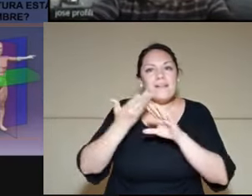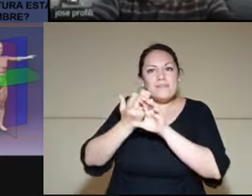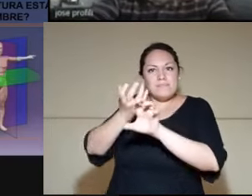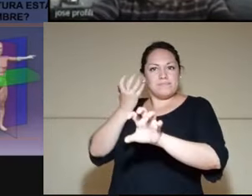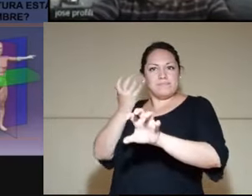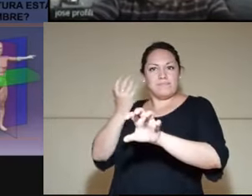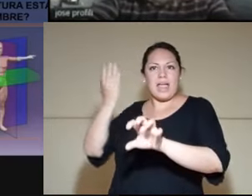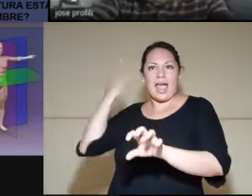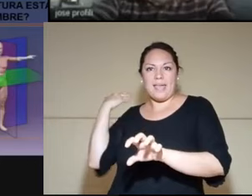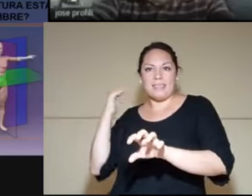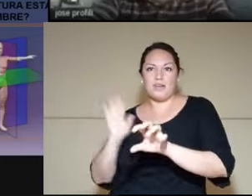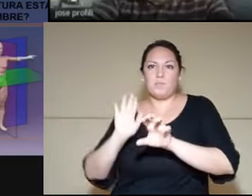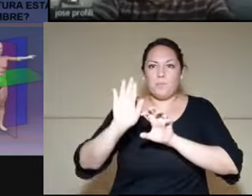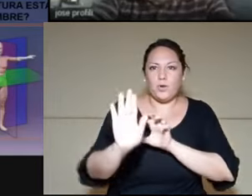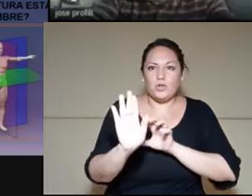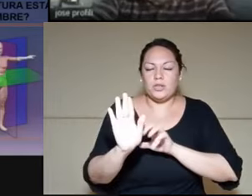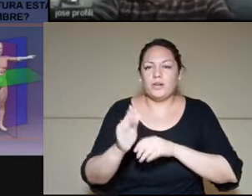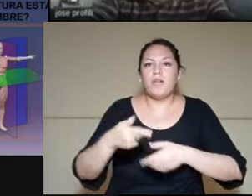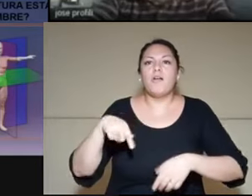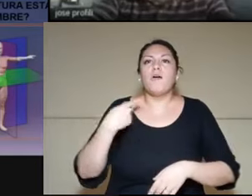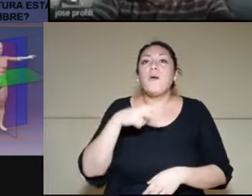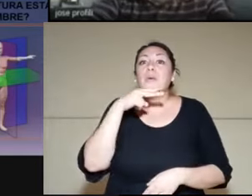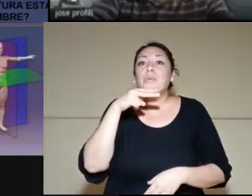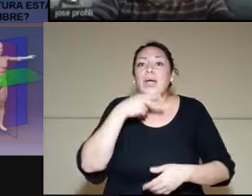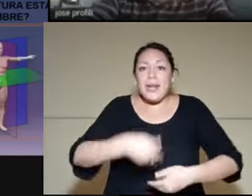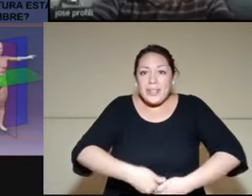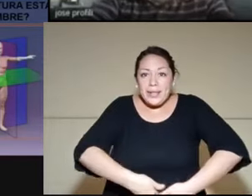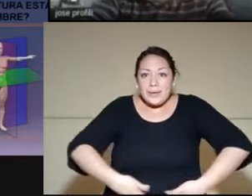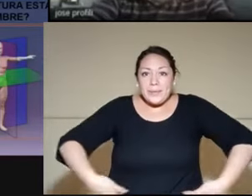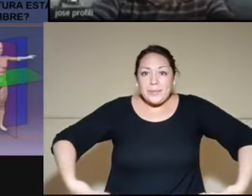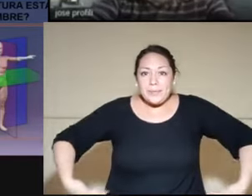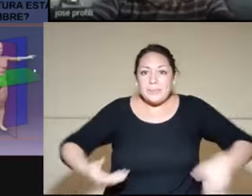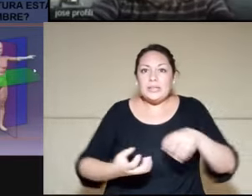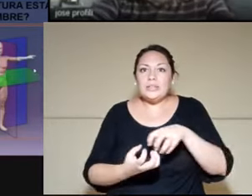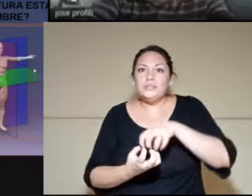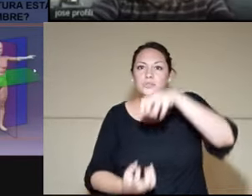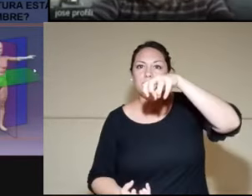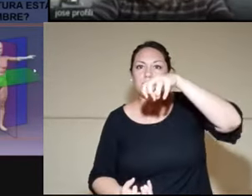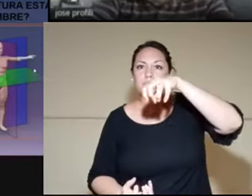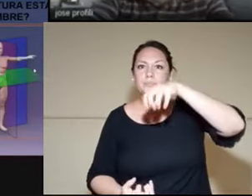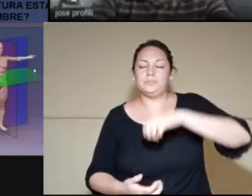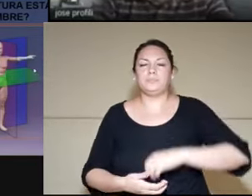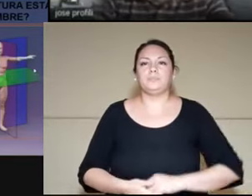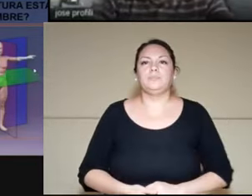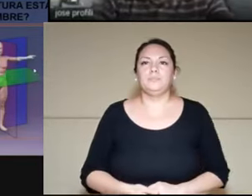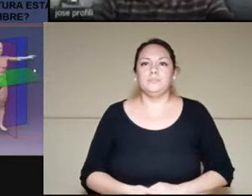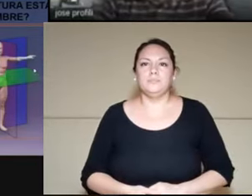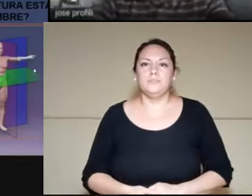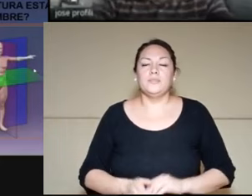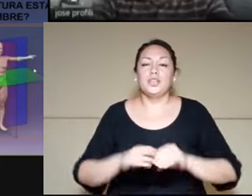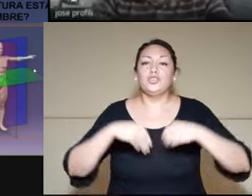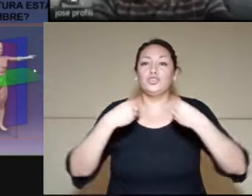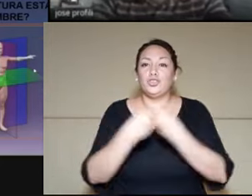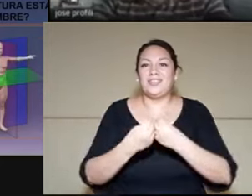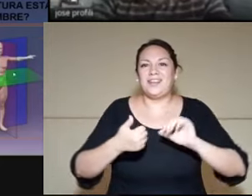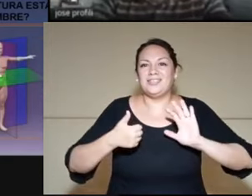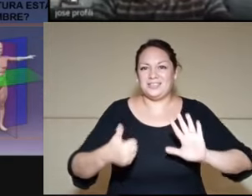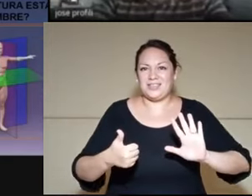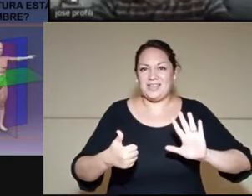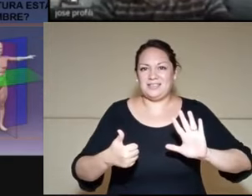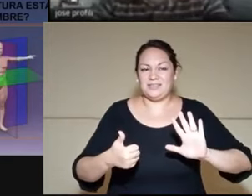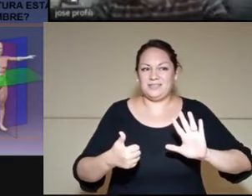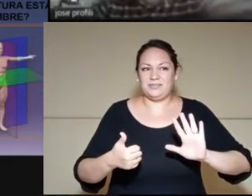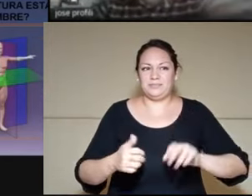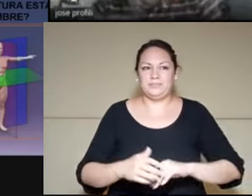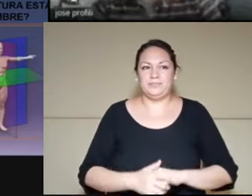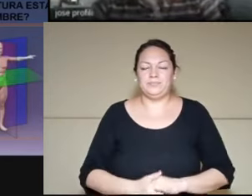que divide en anterior y en posterior. Y el plano transversal en verde, que divide en superior e inferior. Y ahí tienen las 6